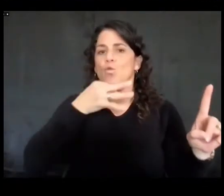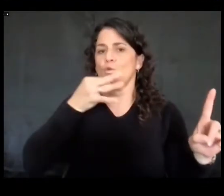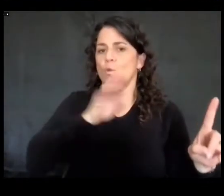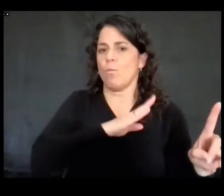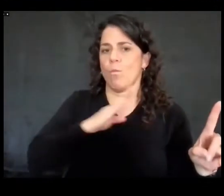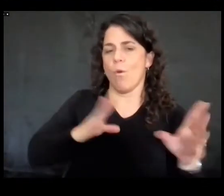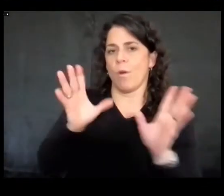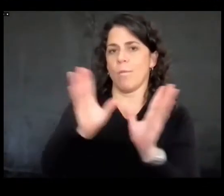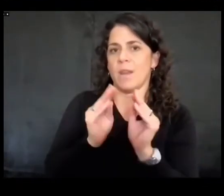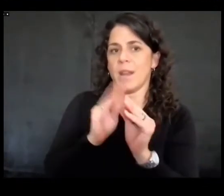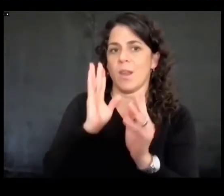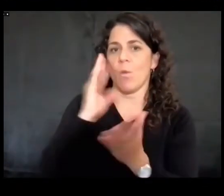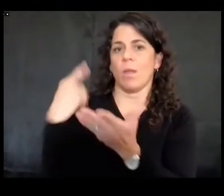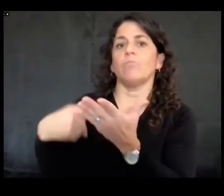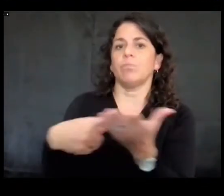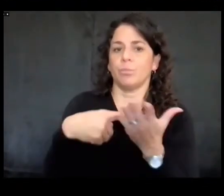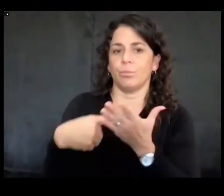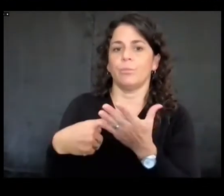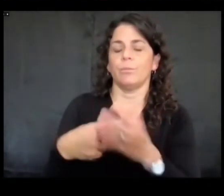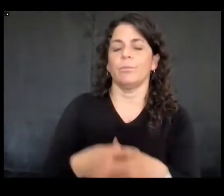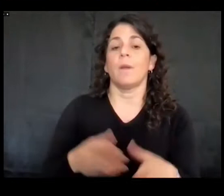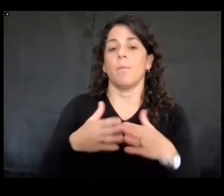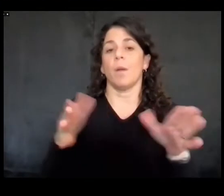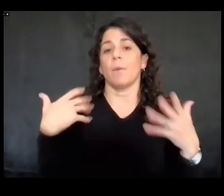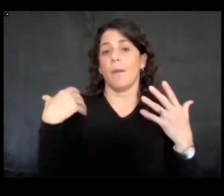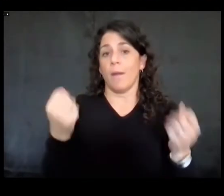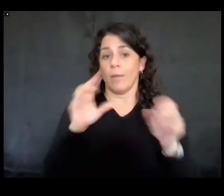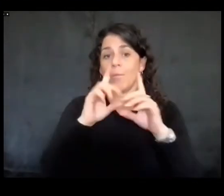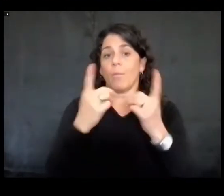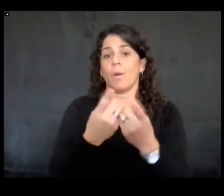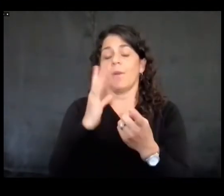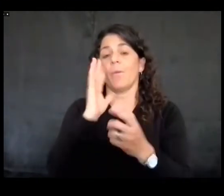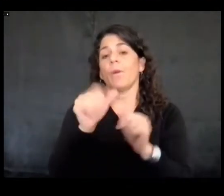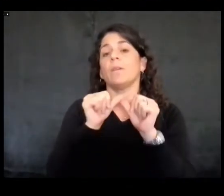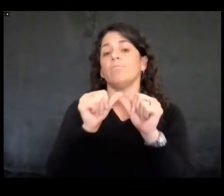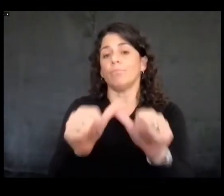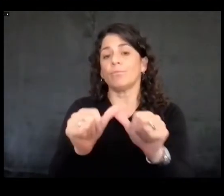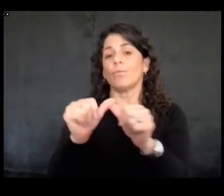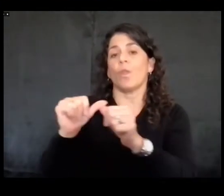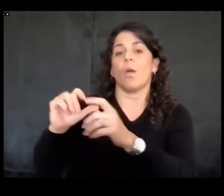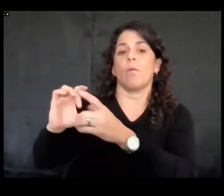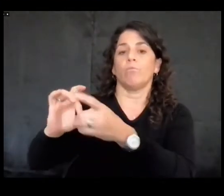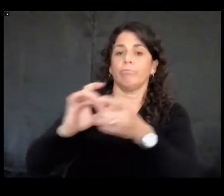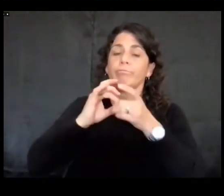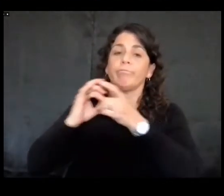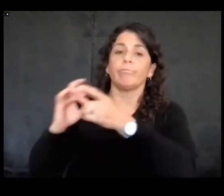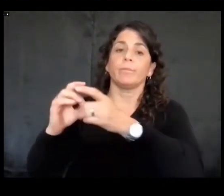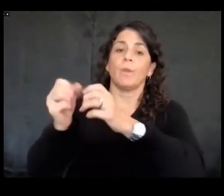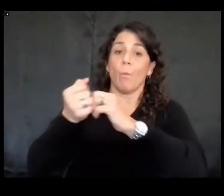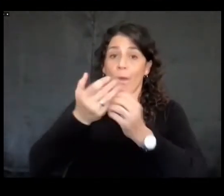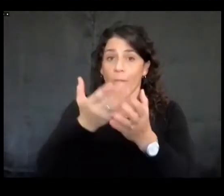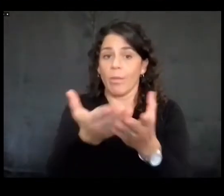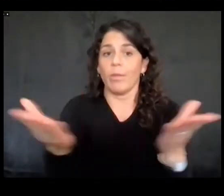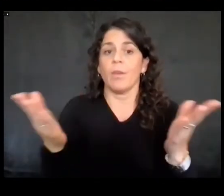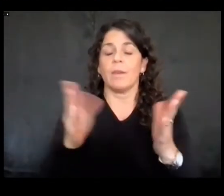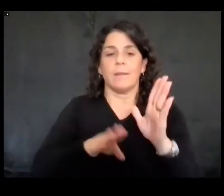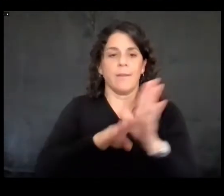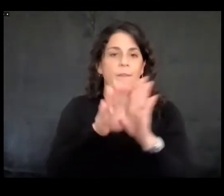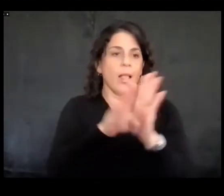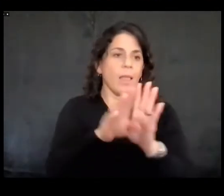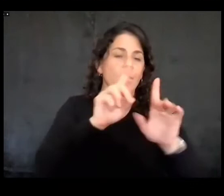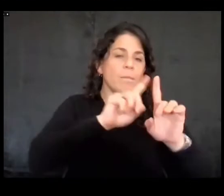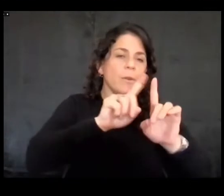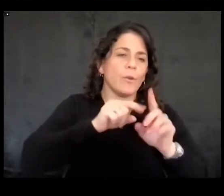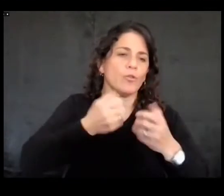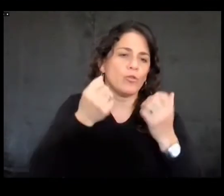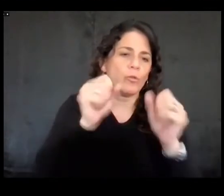en una reunión de consejos supervisores del departamento de salud va a trabajar conjuntamente con todos ustedes para